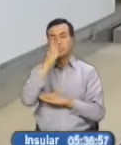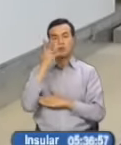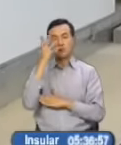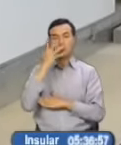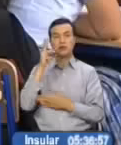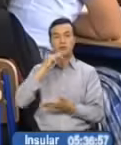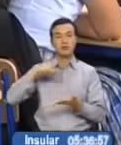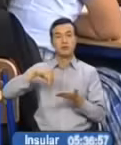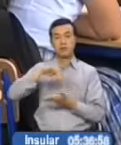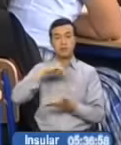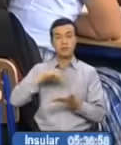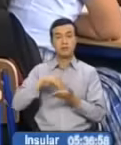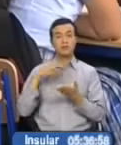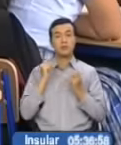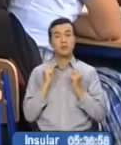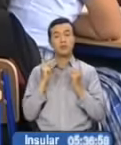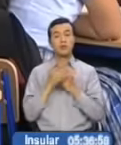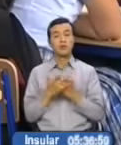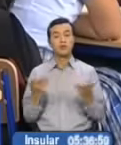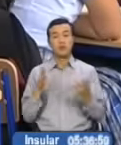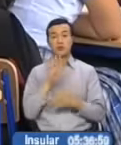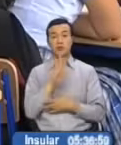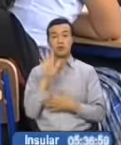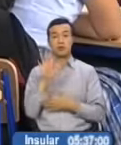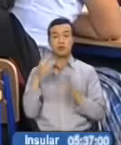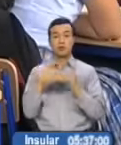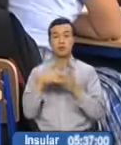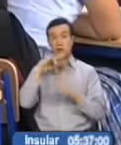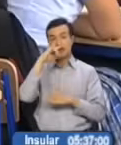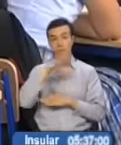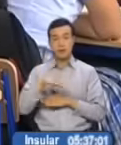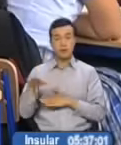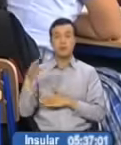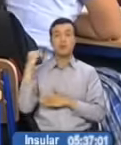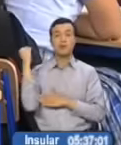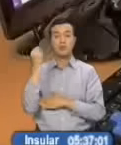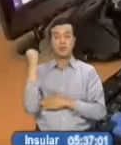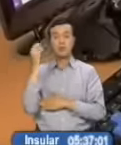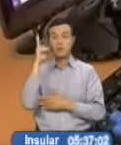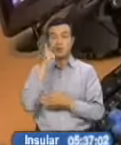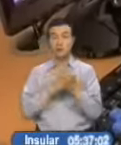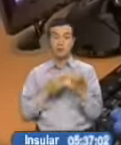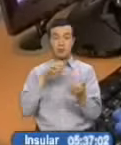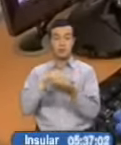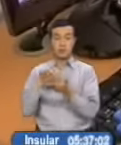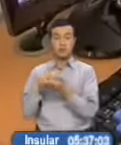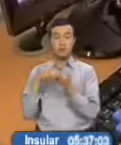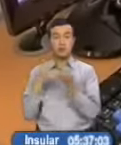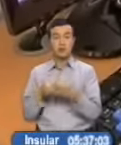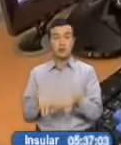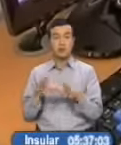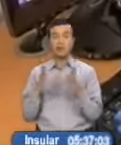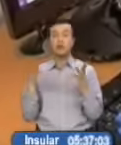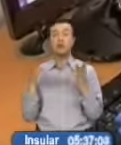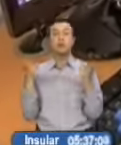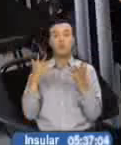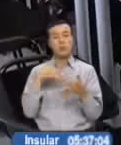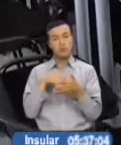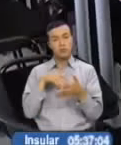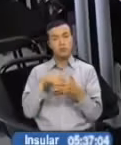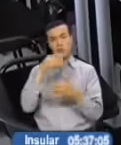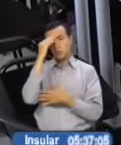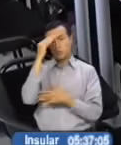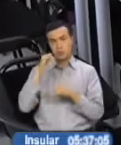como en Manabí, dando la oportunidad de que 55 mil niños y jóvenes de ambas provincias no pierdan la oportunidad de estudiar y